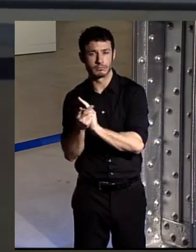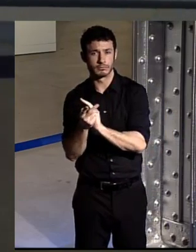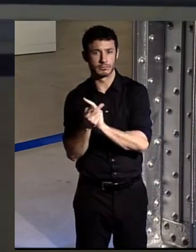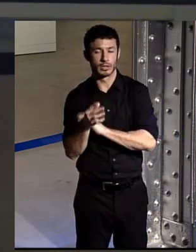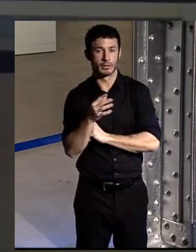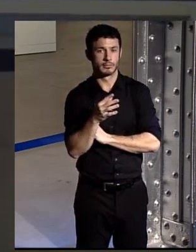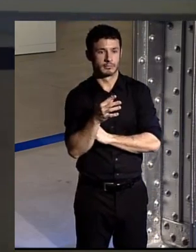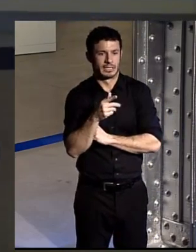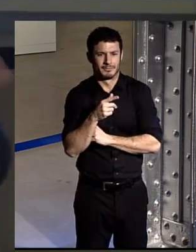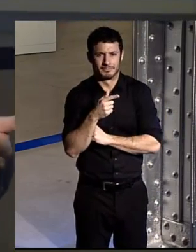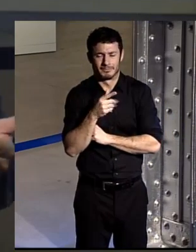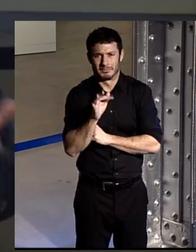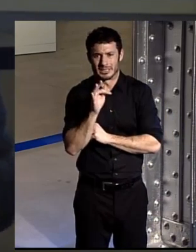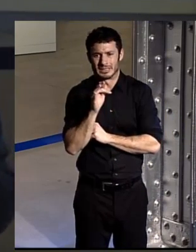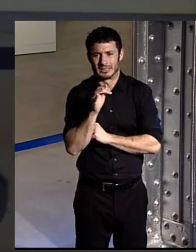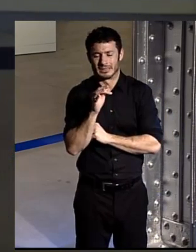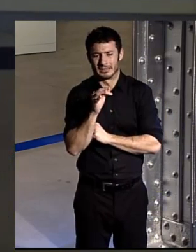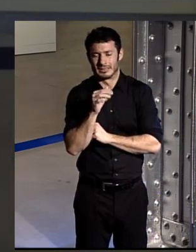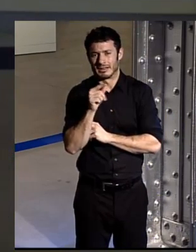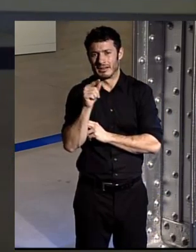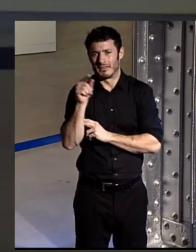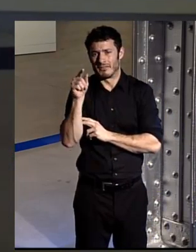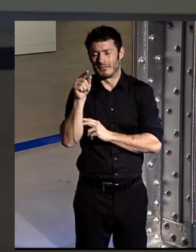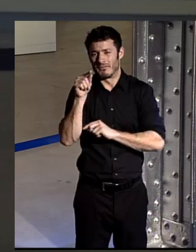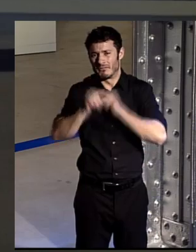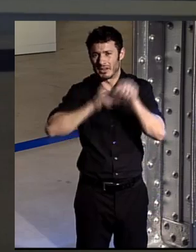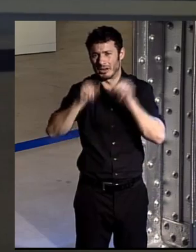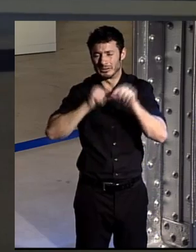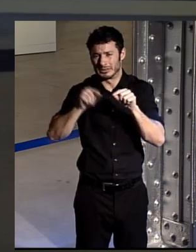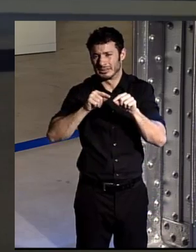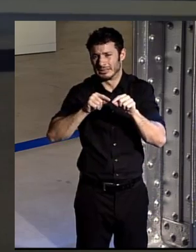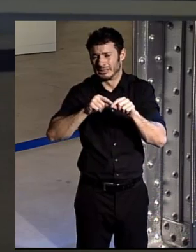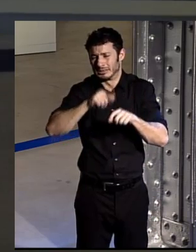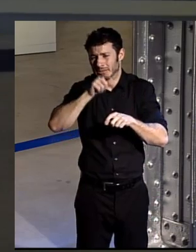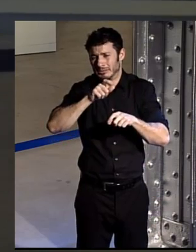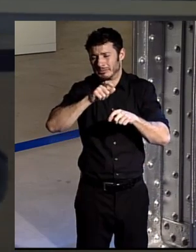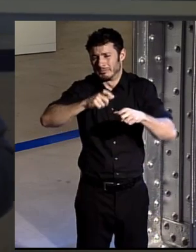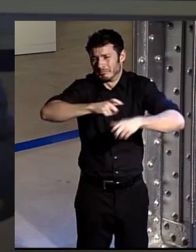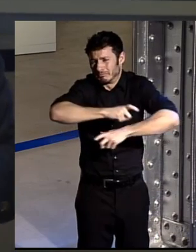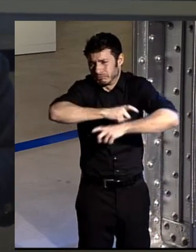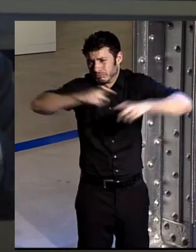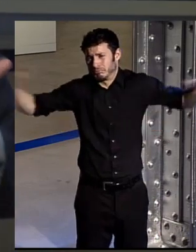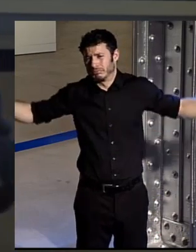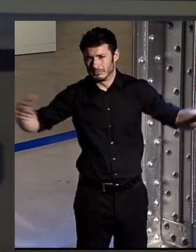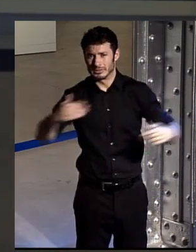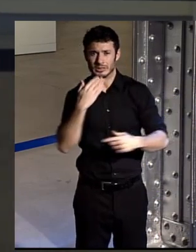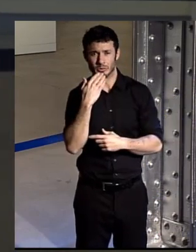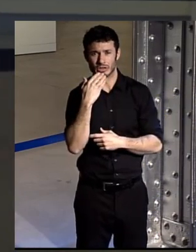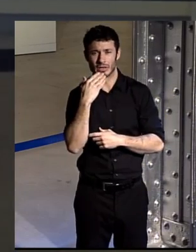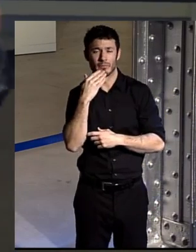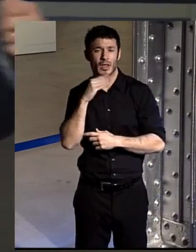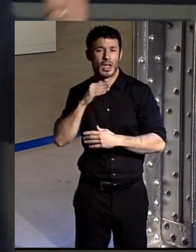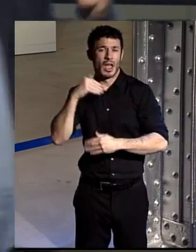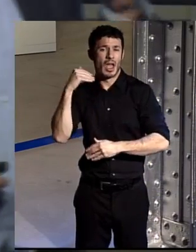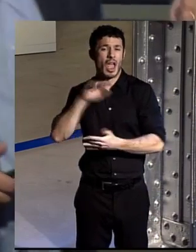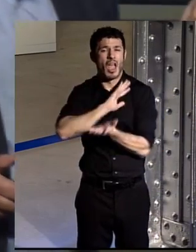de millones de individuos al mismo tiempo. En los virus es como si la evolución fuera a cámara rápida. Si a eso le